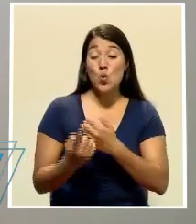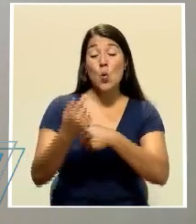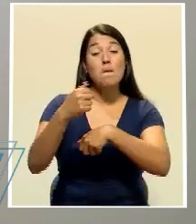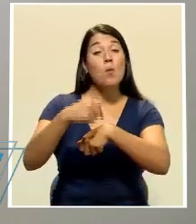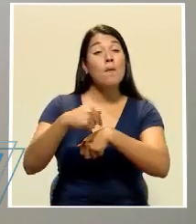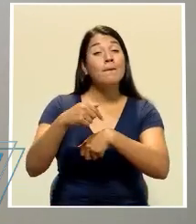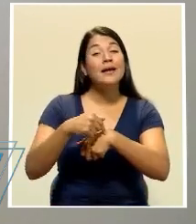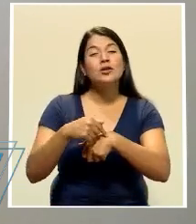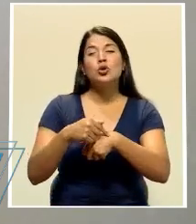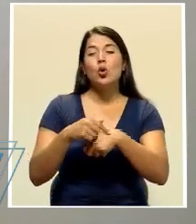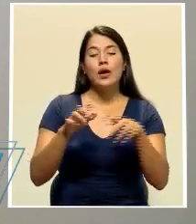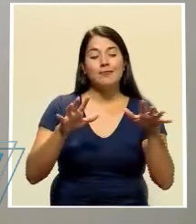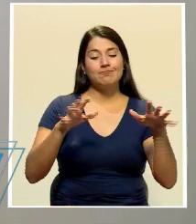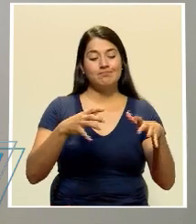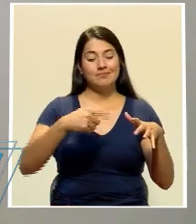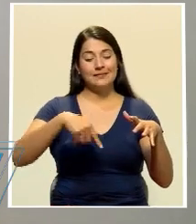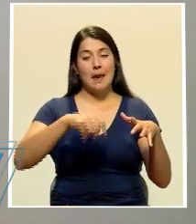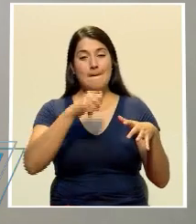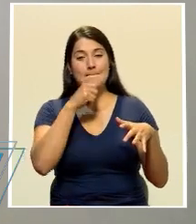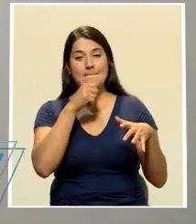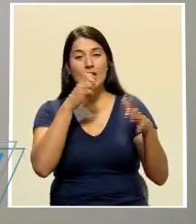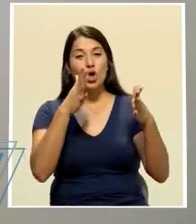que para ser